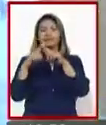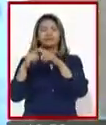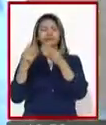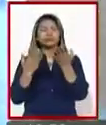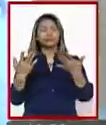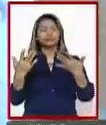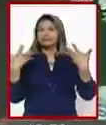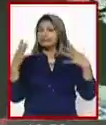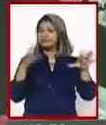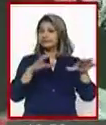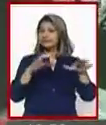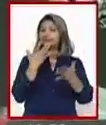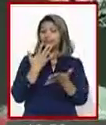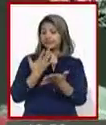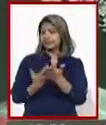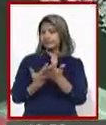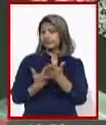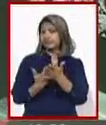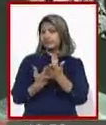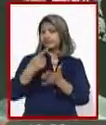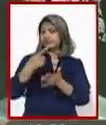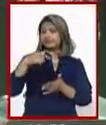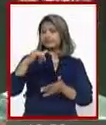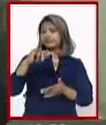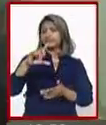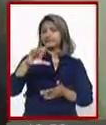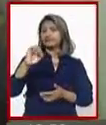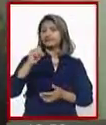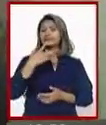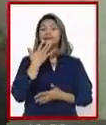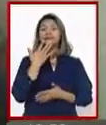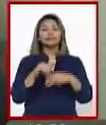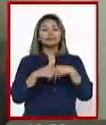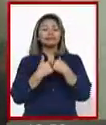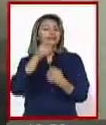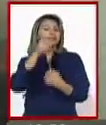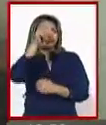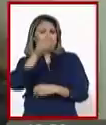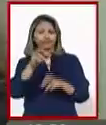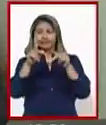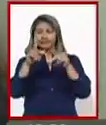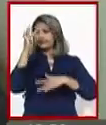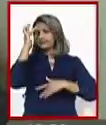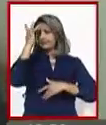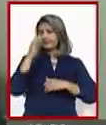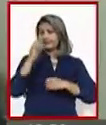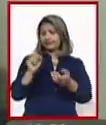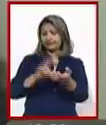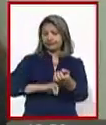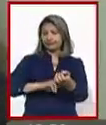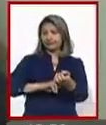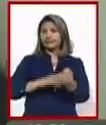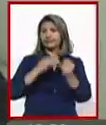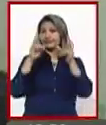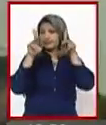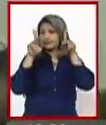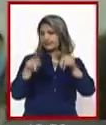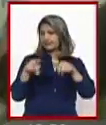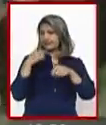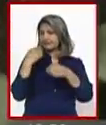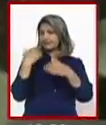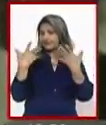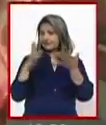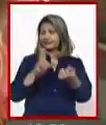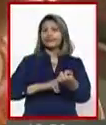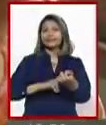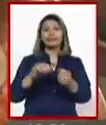se ha estado realizando las pruebas de glicemias capilares para ver cómo está la gente con su nivel de diabetes, personas que ya son